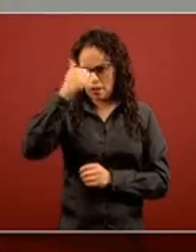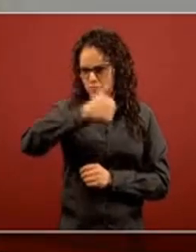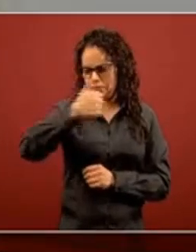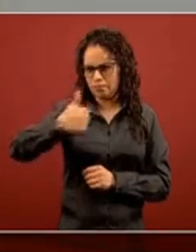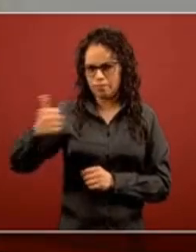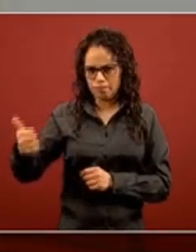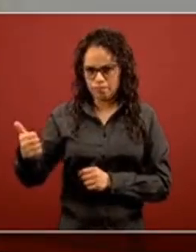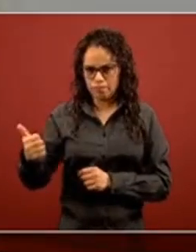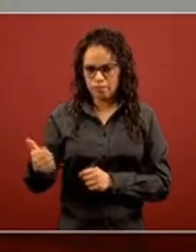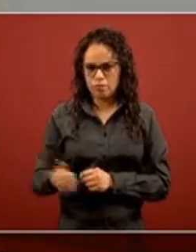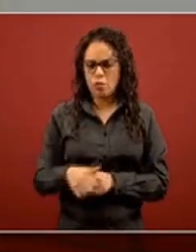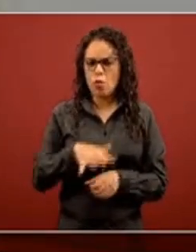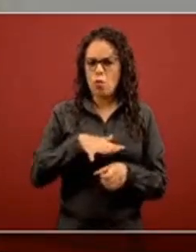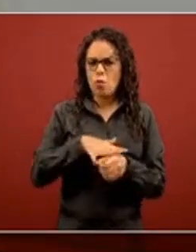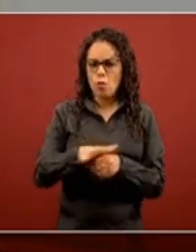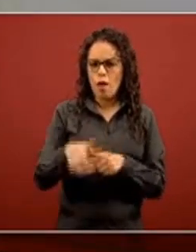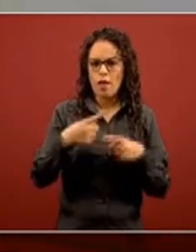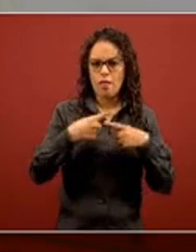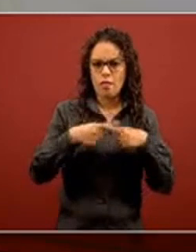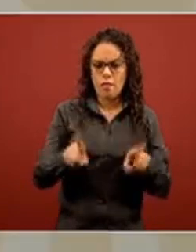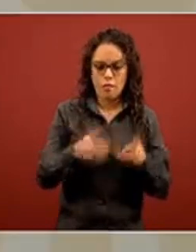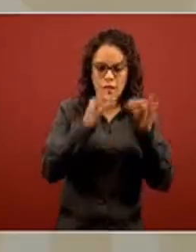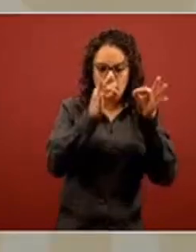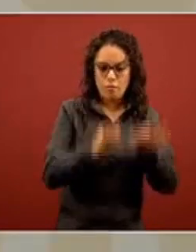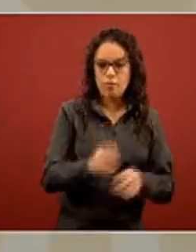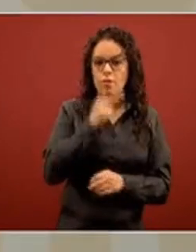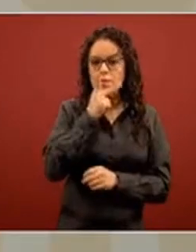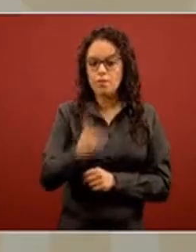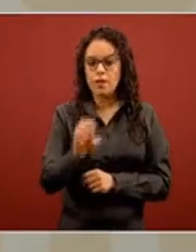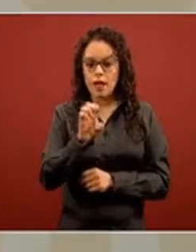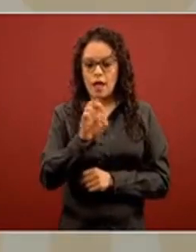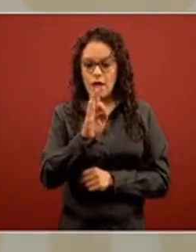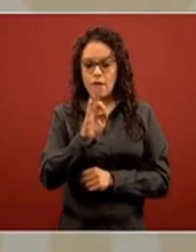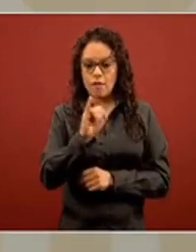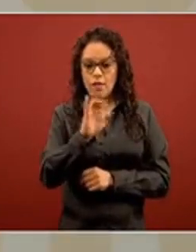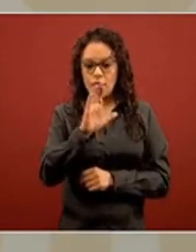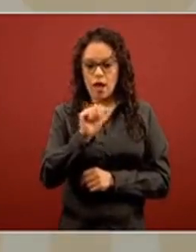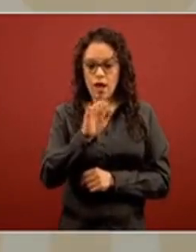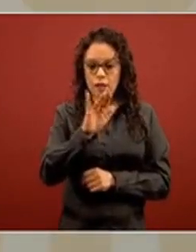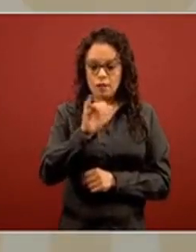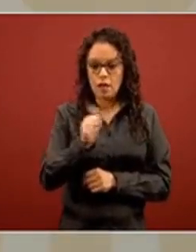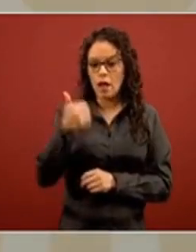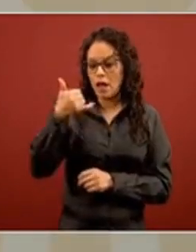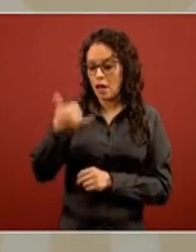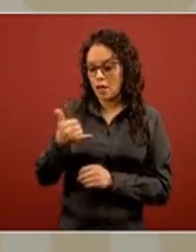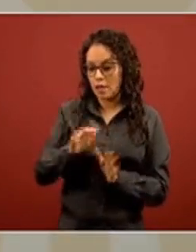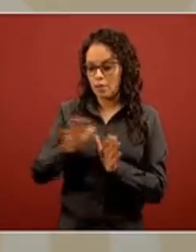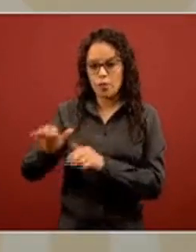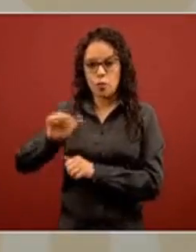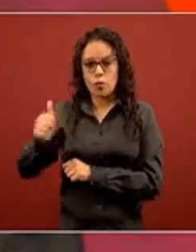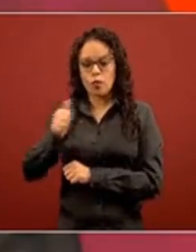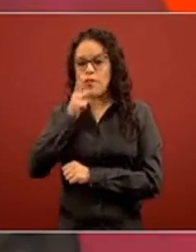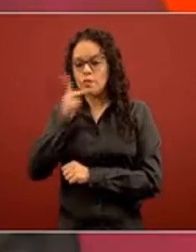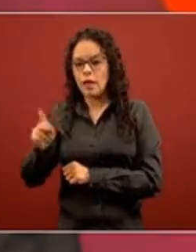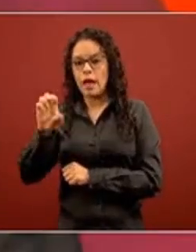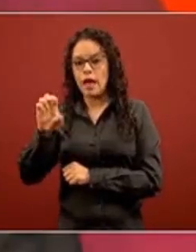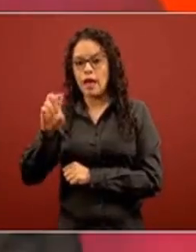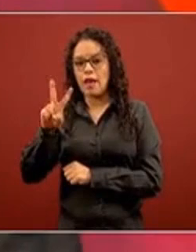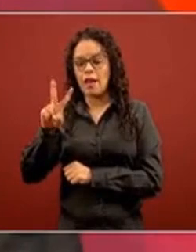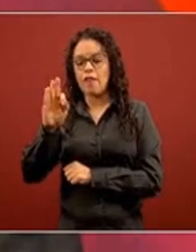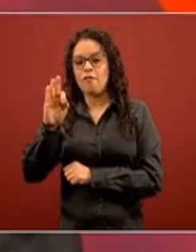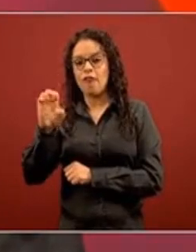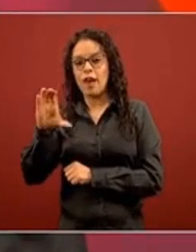entre eficacia y efectividad. Esto es importante. Eficacia es la utilidad